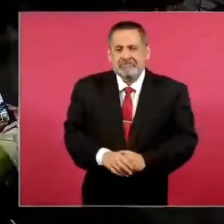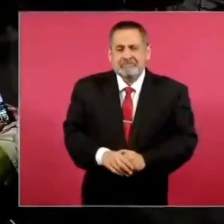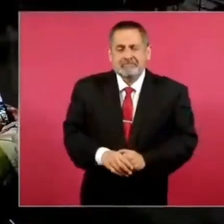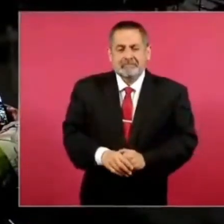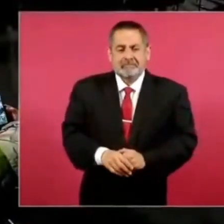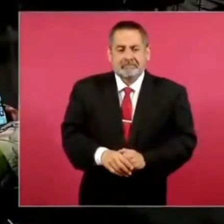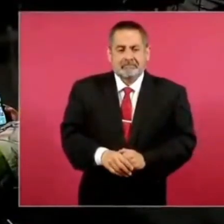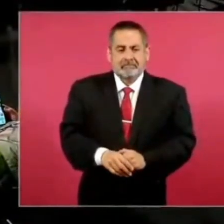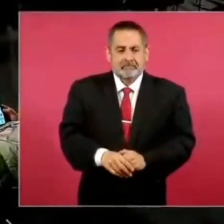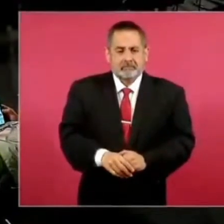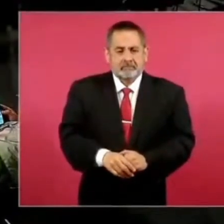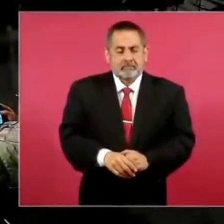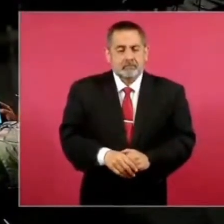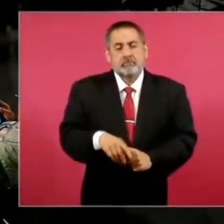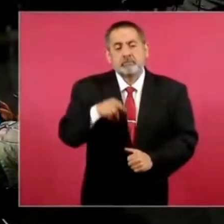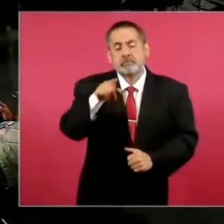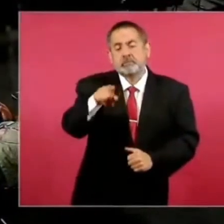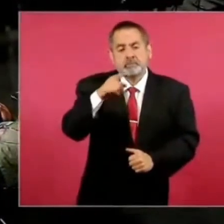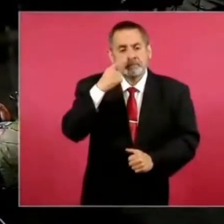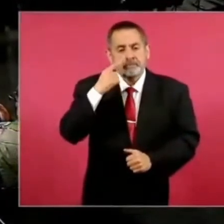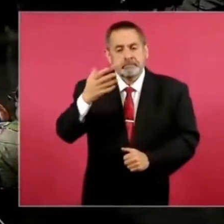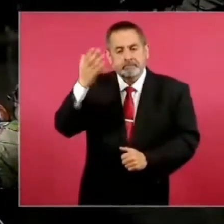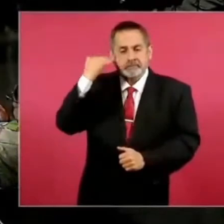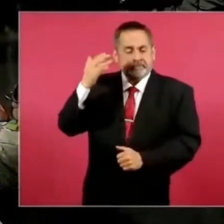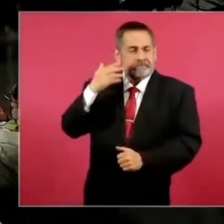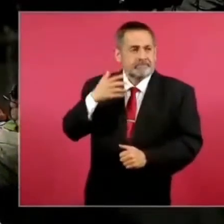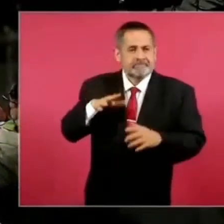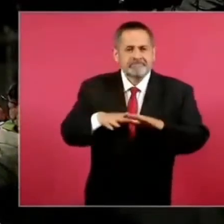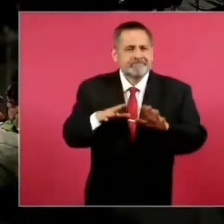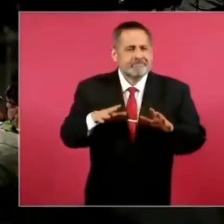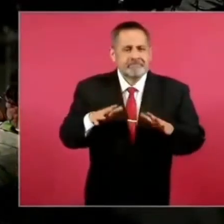Es que habían como 10 en venta